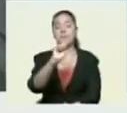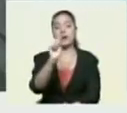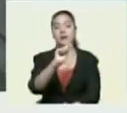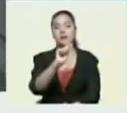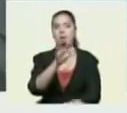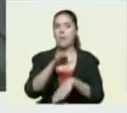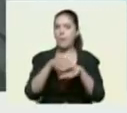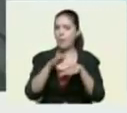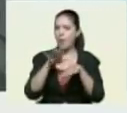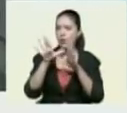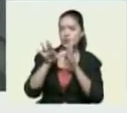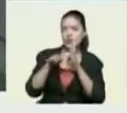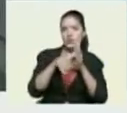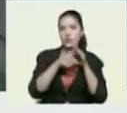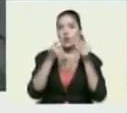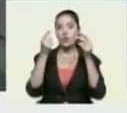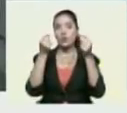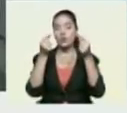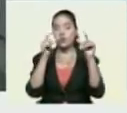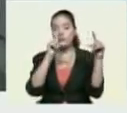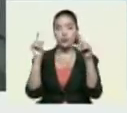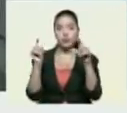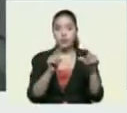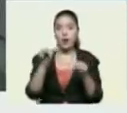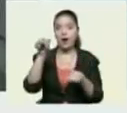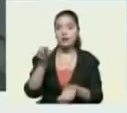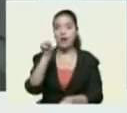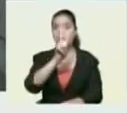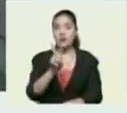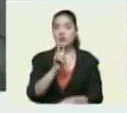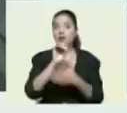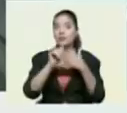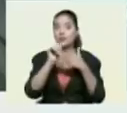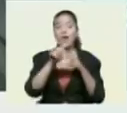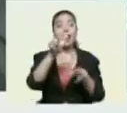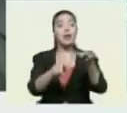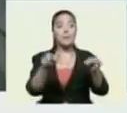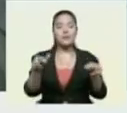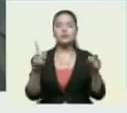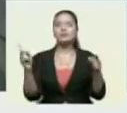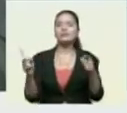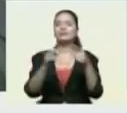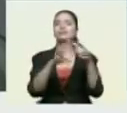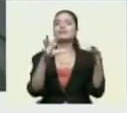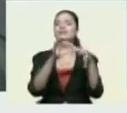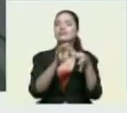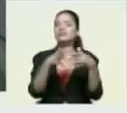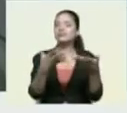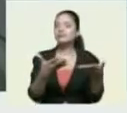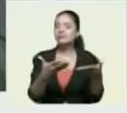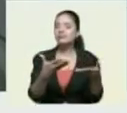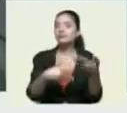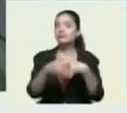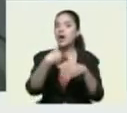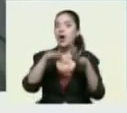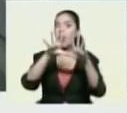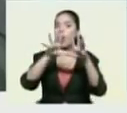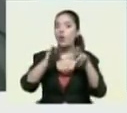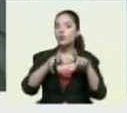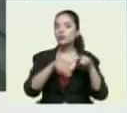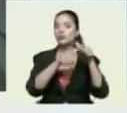por defalco de divisas en Venezuela. Estas personas están vinculadas a la trama de